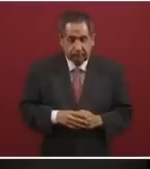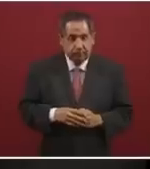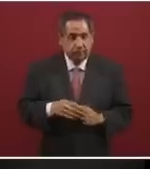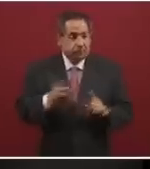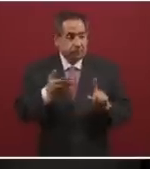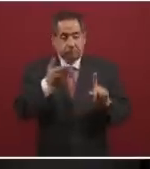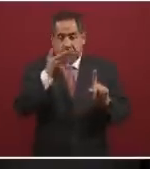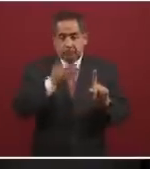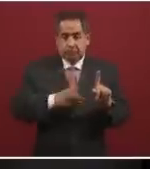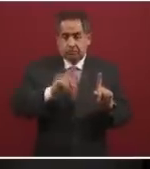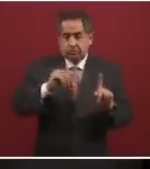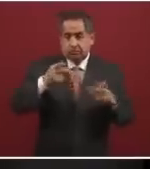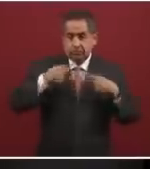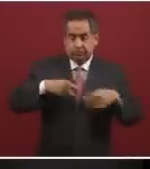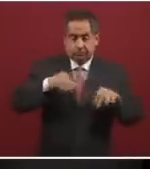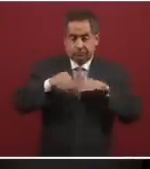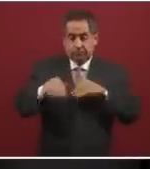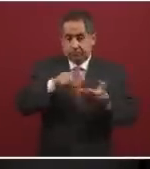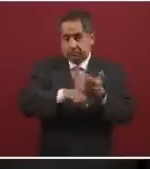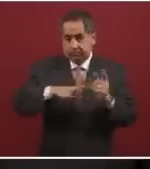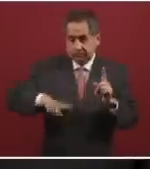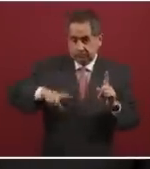burócrata